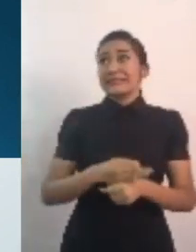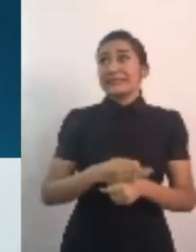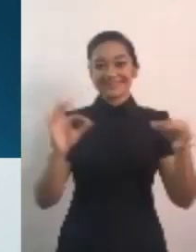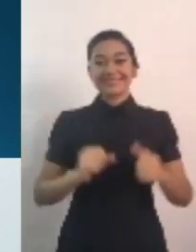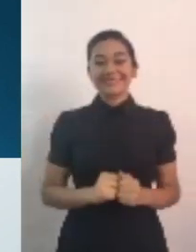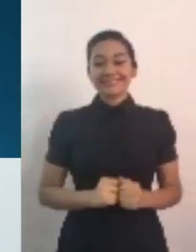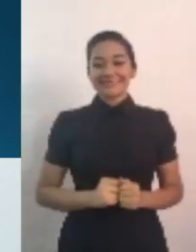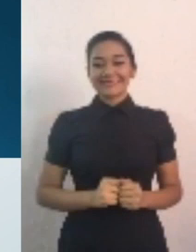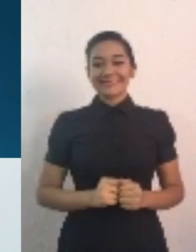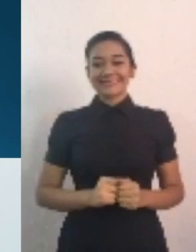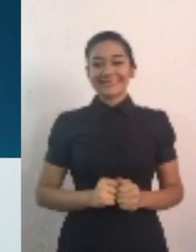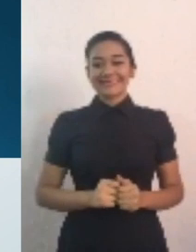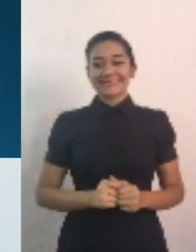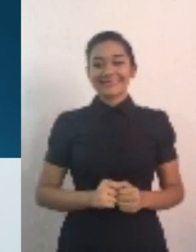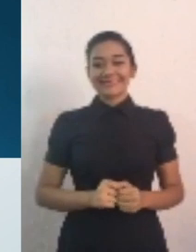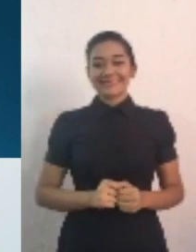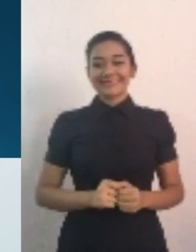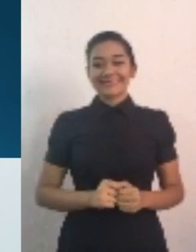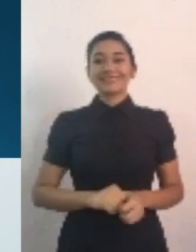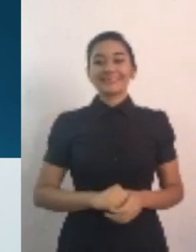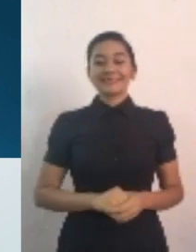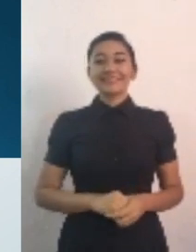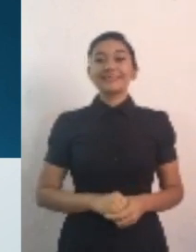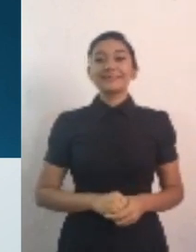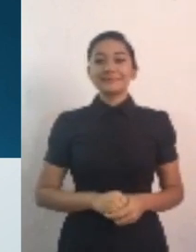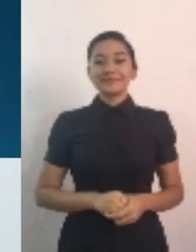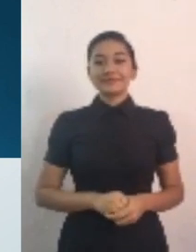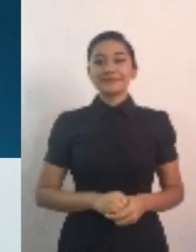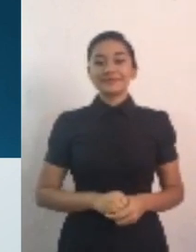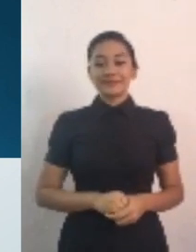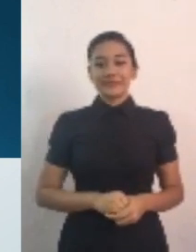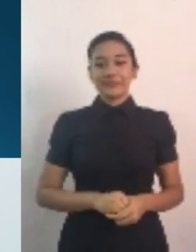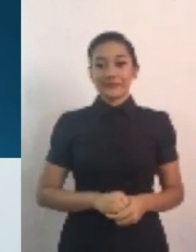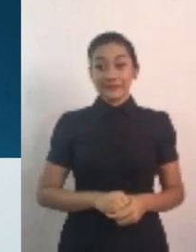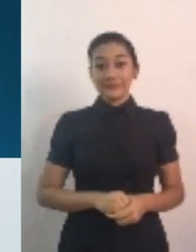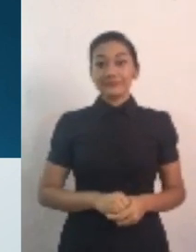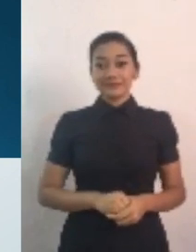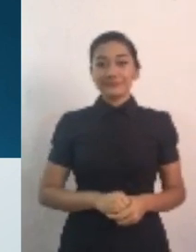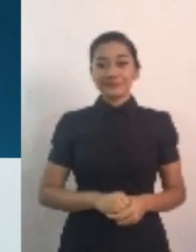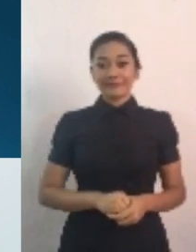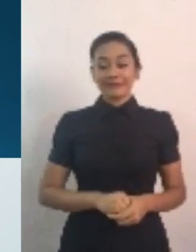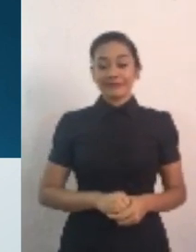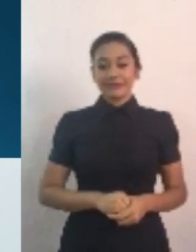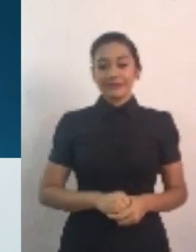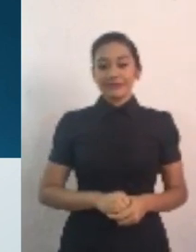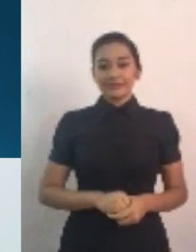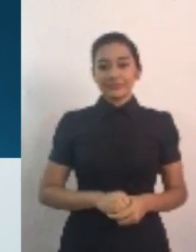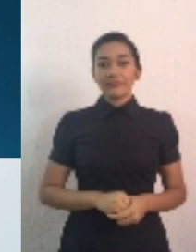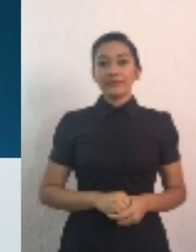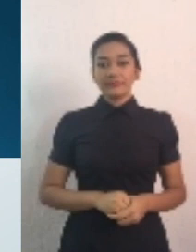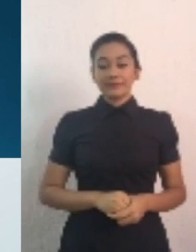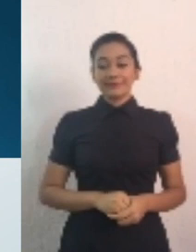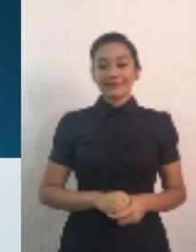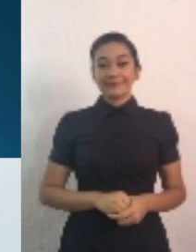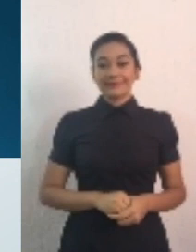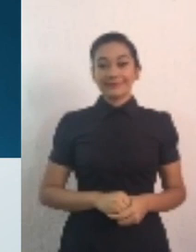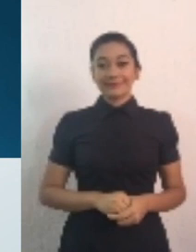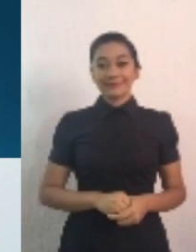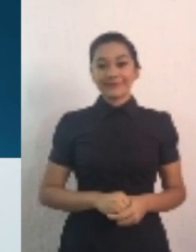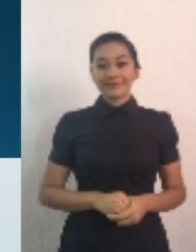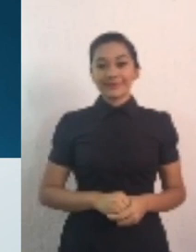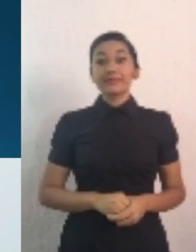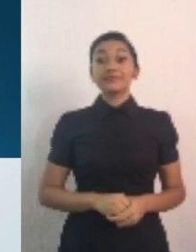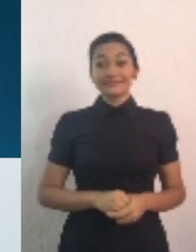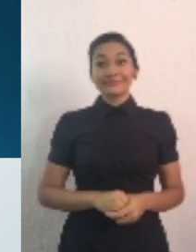momentos. Decíamos que las condiciones en las que ocurren estos cambios, estas situaciones de